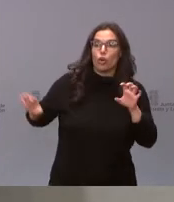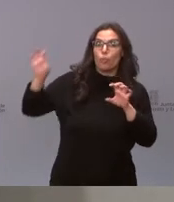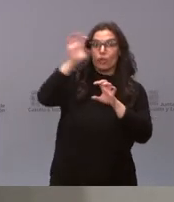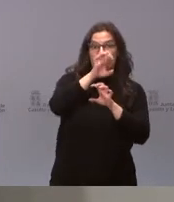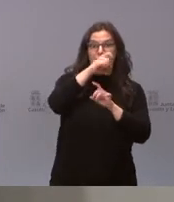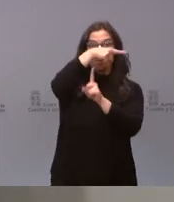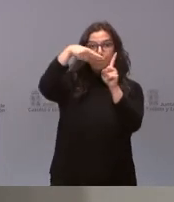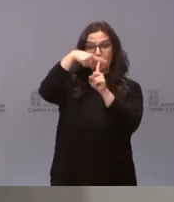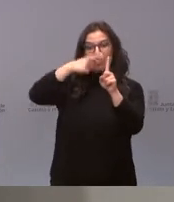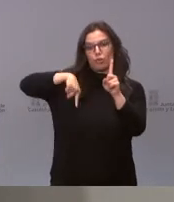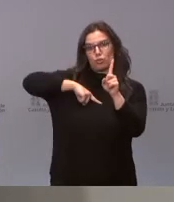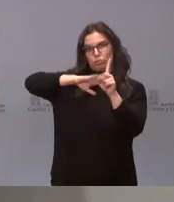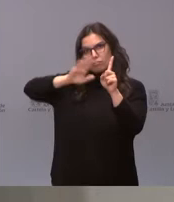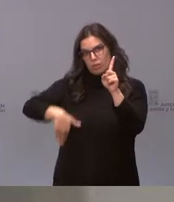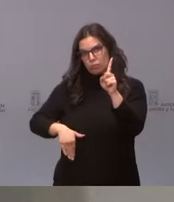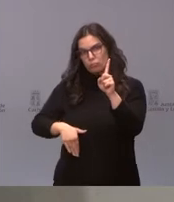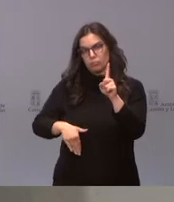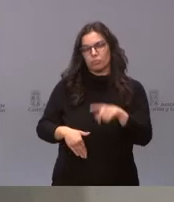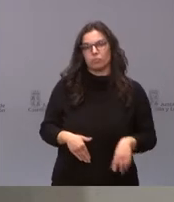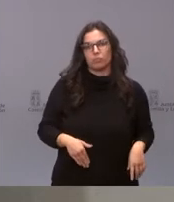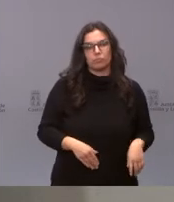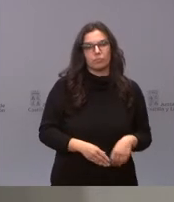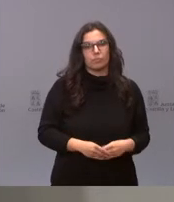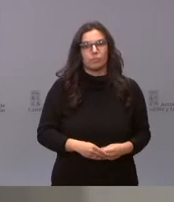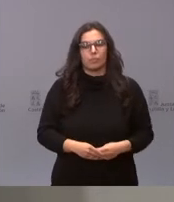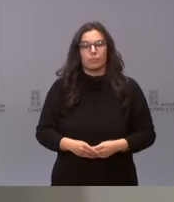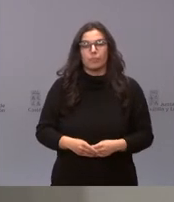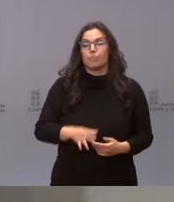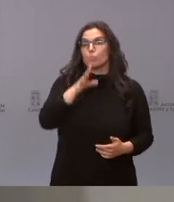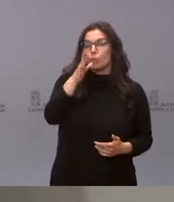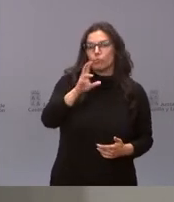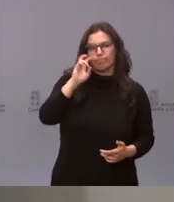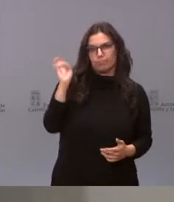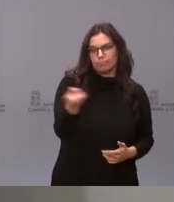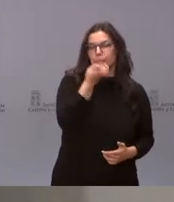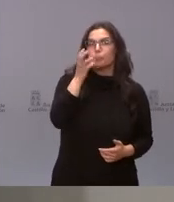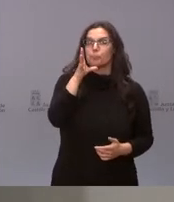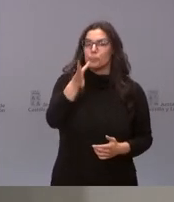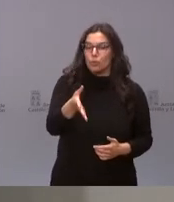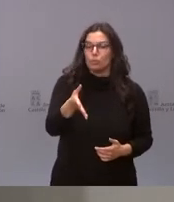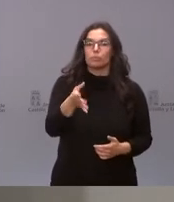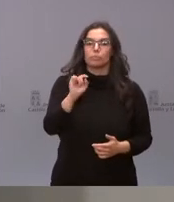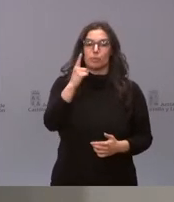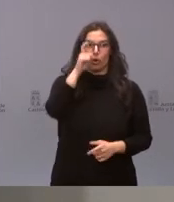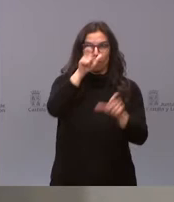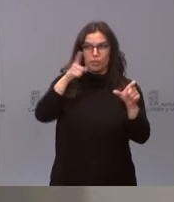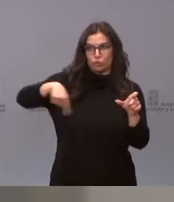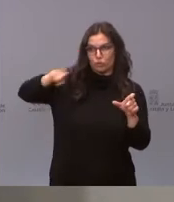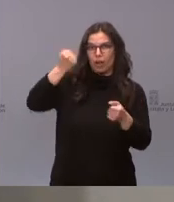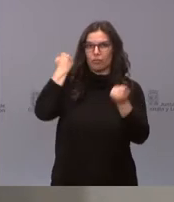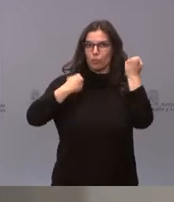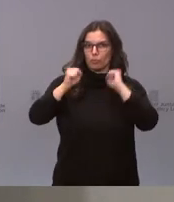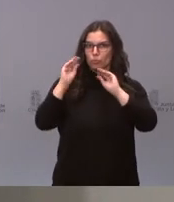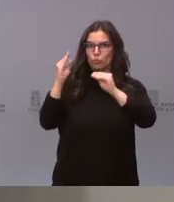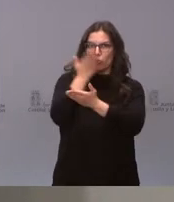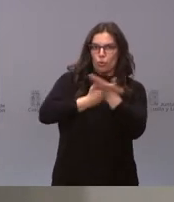media y esto es evidente que se debe a varios factores se debe a la colaboración ciudadana se debe a